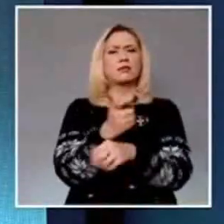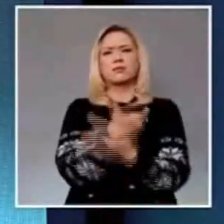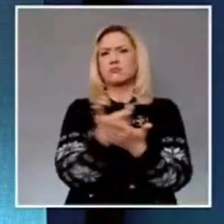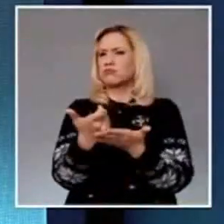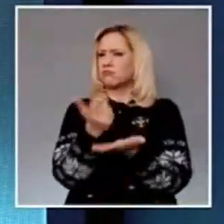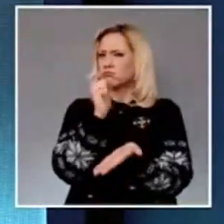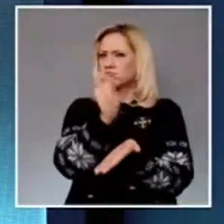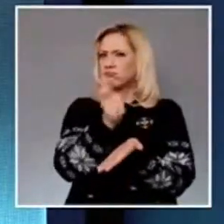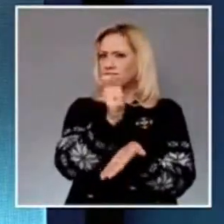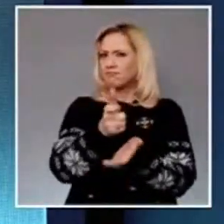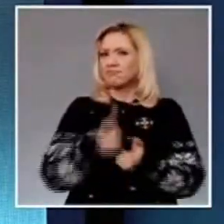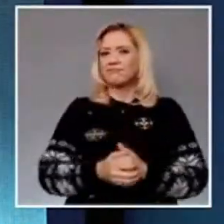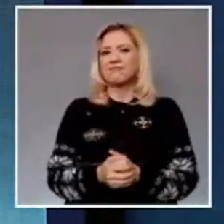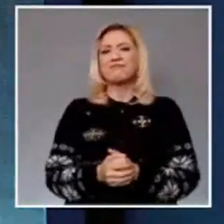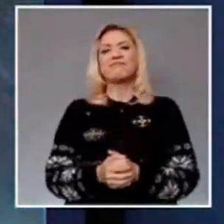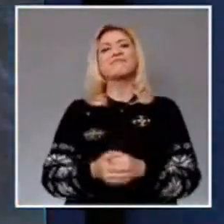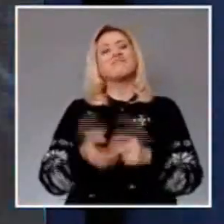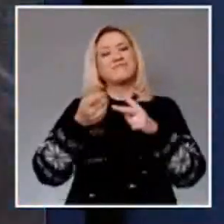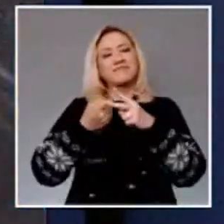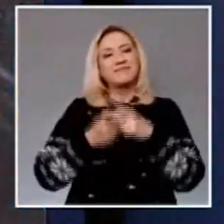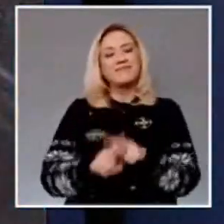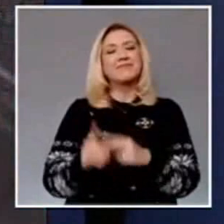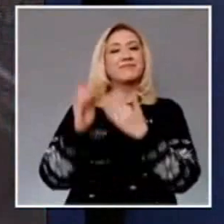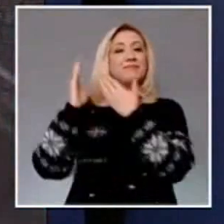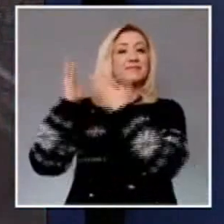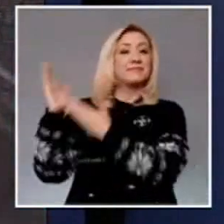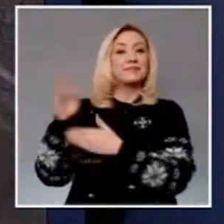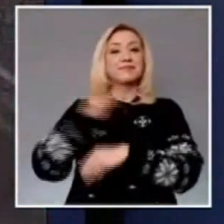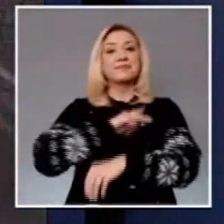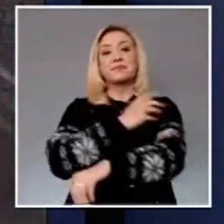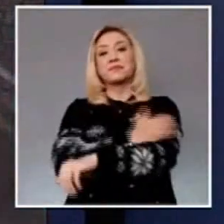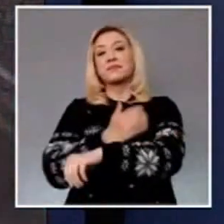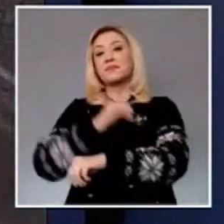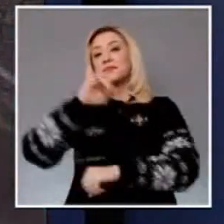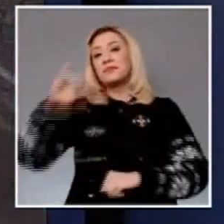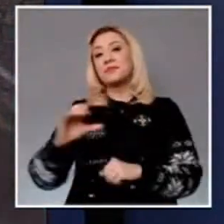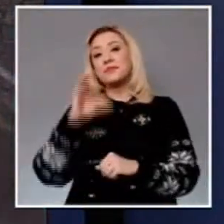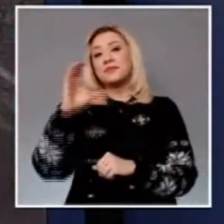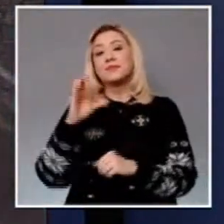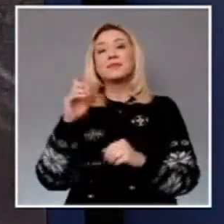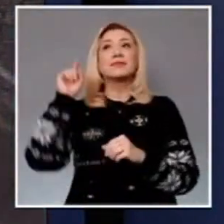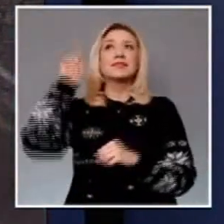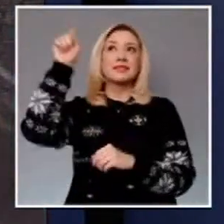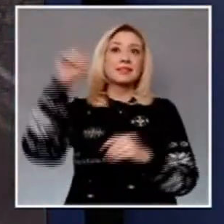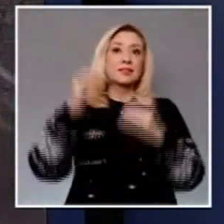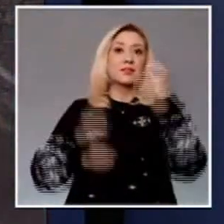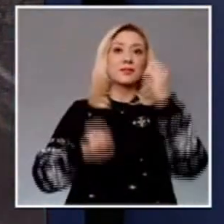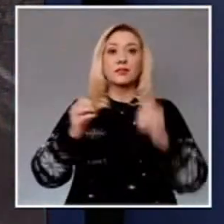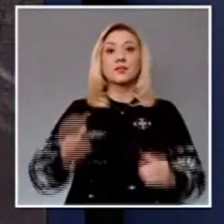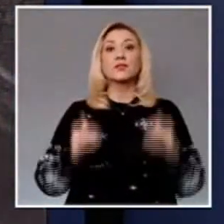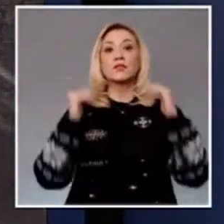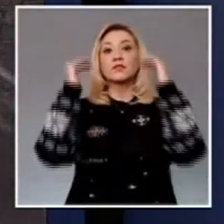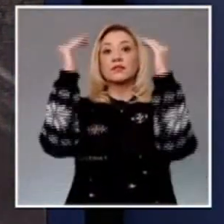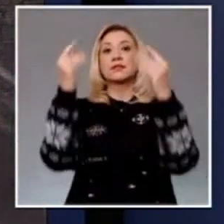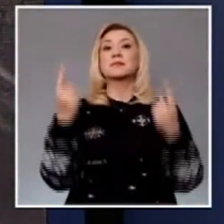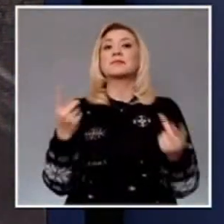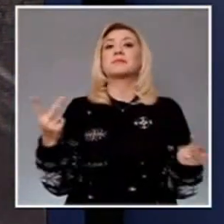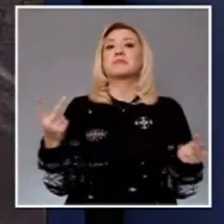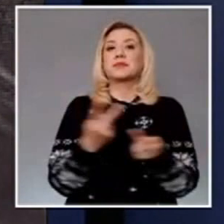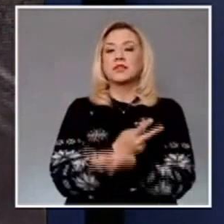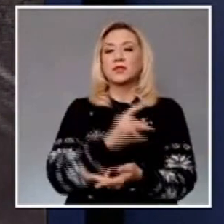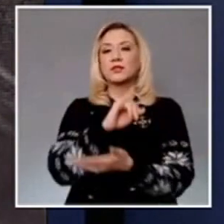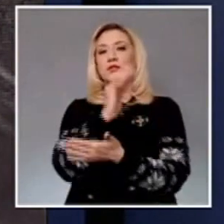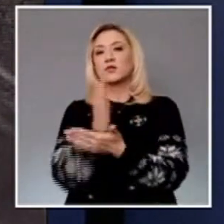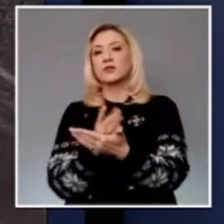Iniciamos enlazándonos con nuestro compañero Juan Carlos González, quien nos tiene los detalles de lo que aconteció en el informe de la primera sala de la Corte que rindió